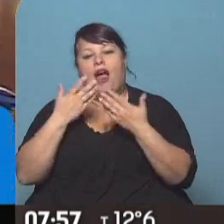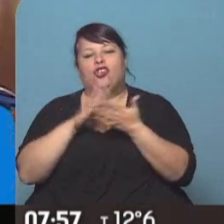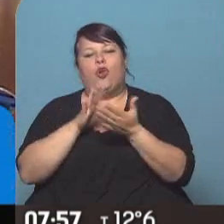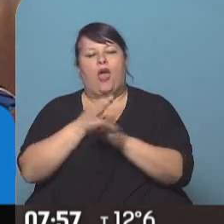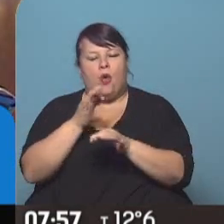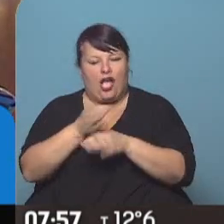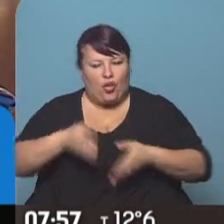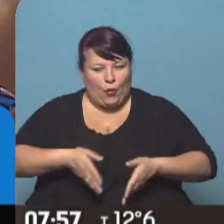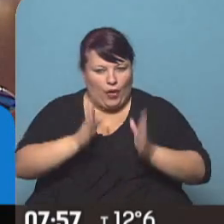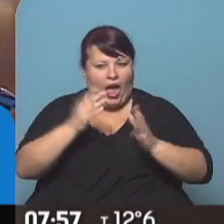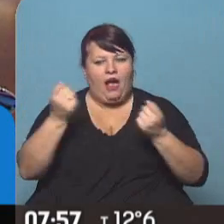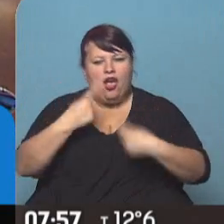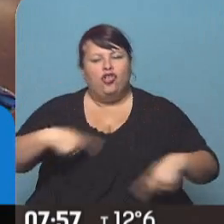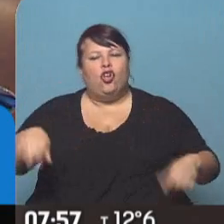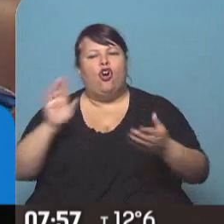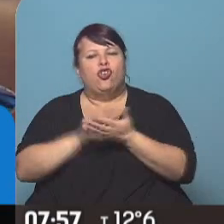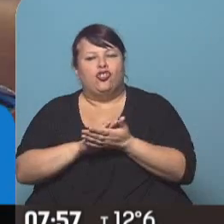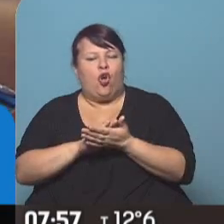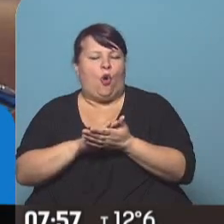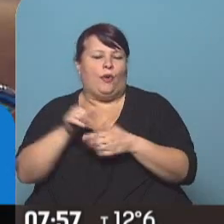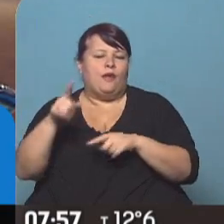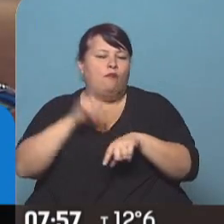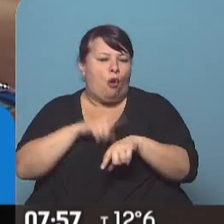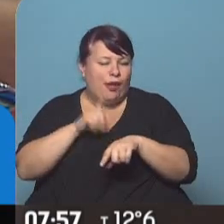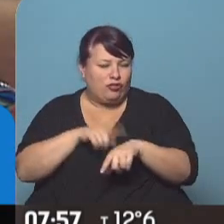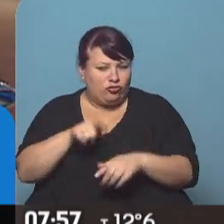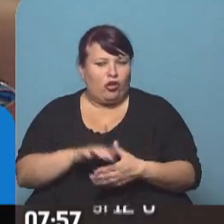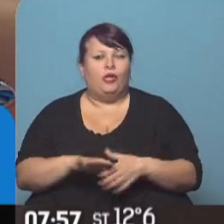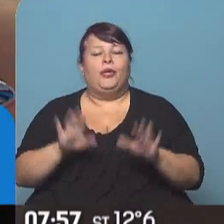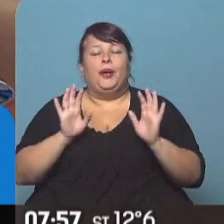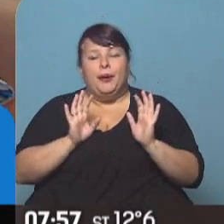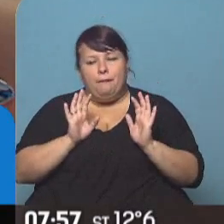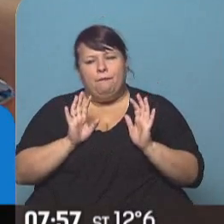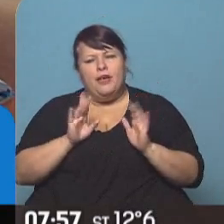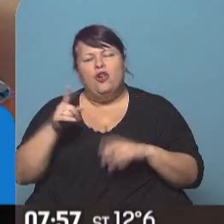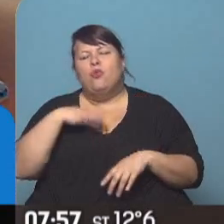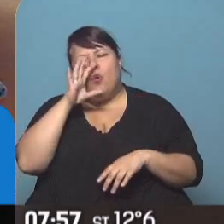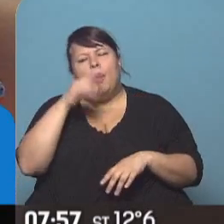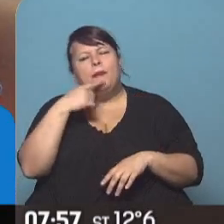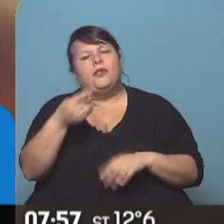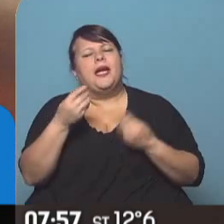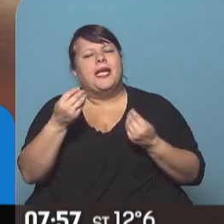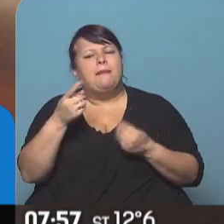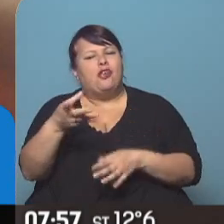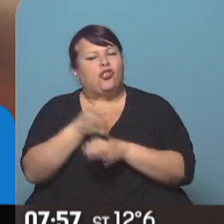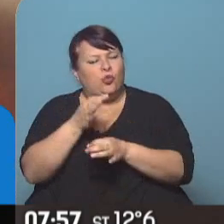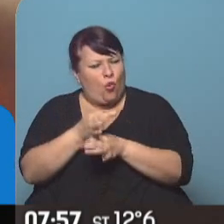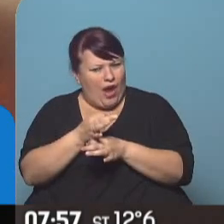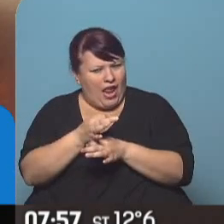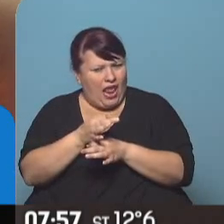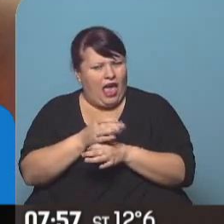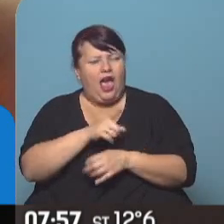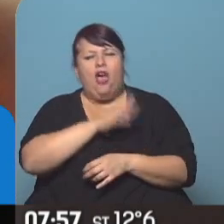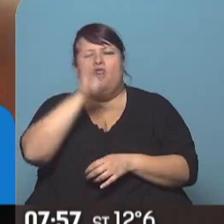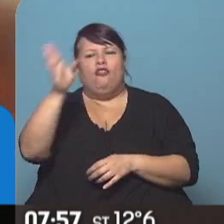educación vial y todo lo que tiene que ver con lo que rodea ese momento pero nunca les pregunté que qué pasó con esa escuela que fueron